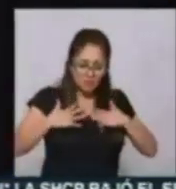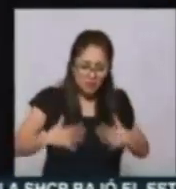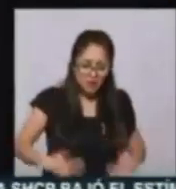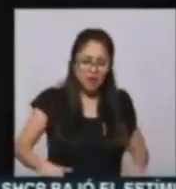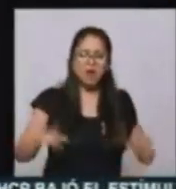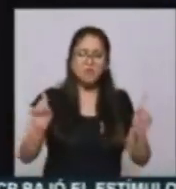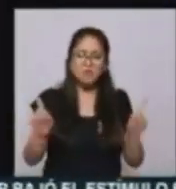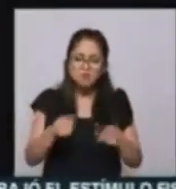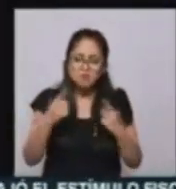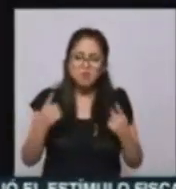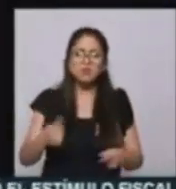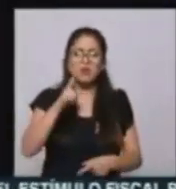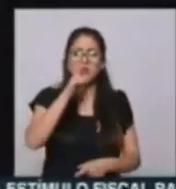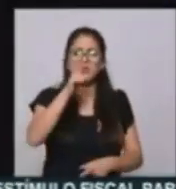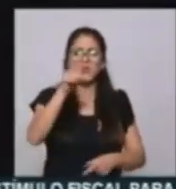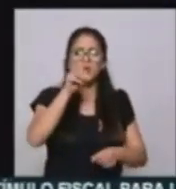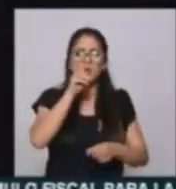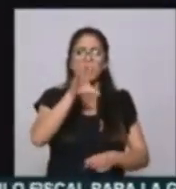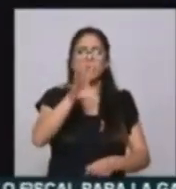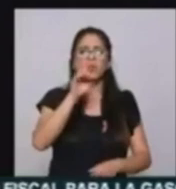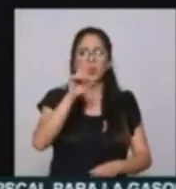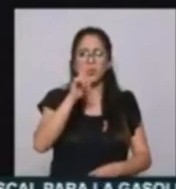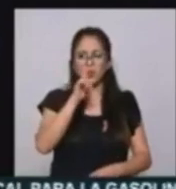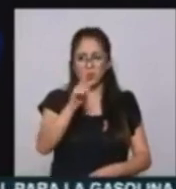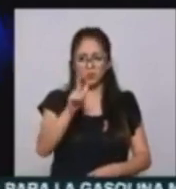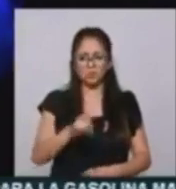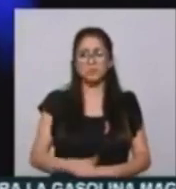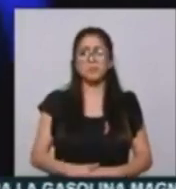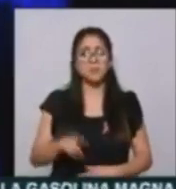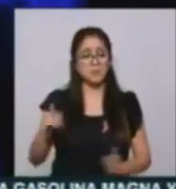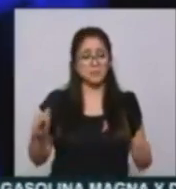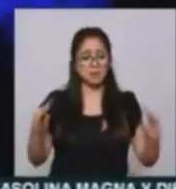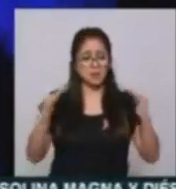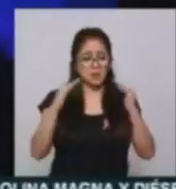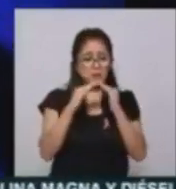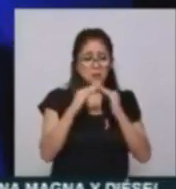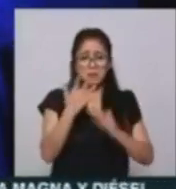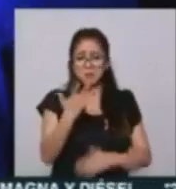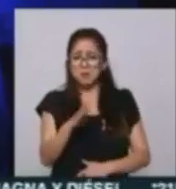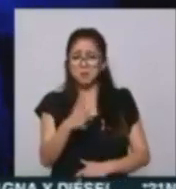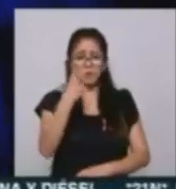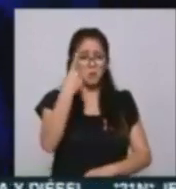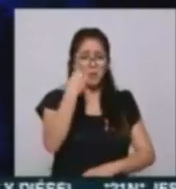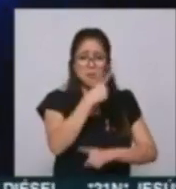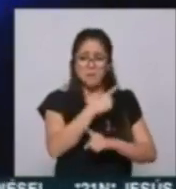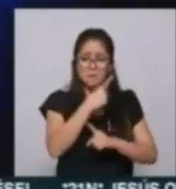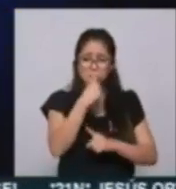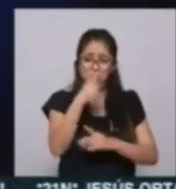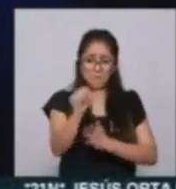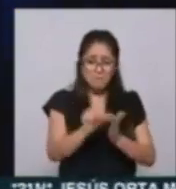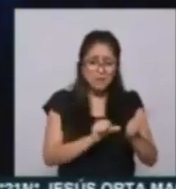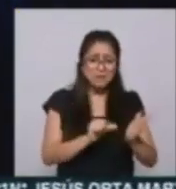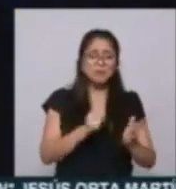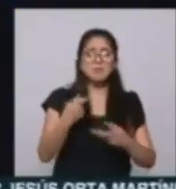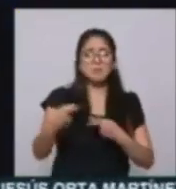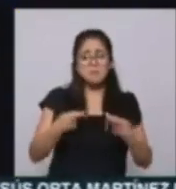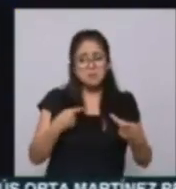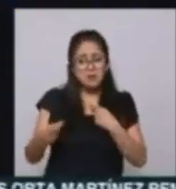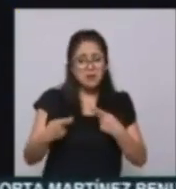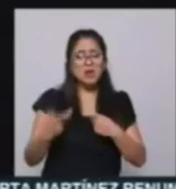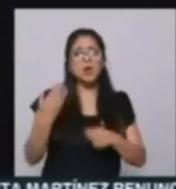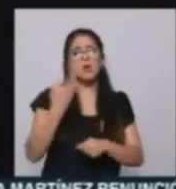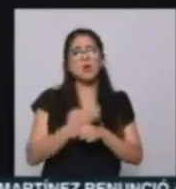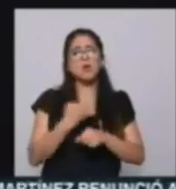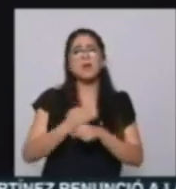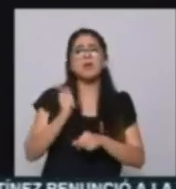la iluminación? Bueno, de hecho, por ejemplo, la pirámide nos llevamos alrededor como de un mes. Ya estamos ahorita en la etapa